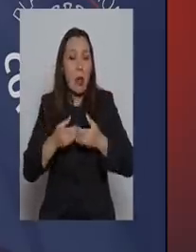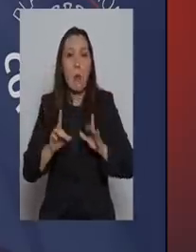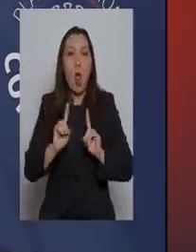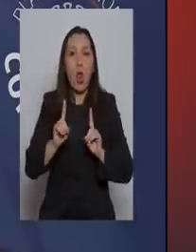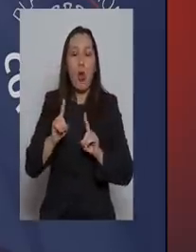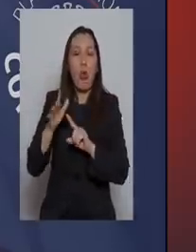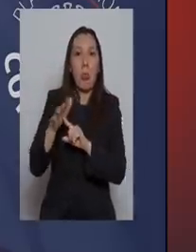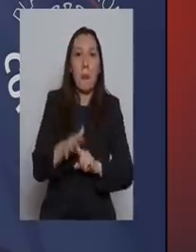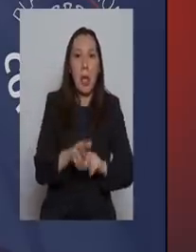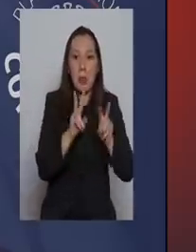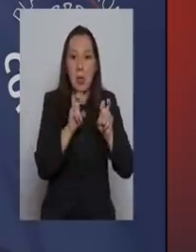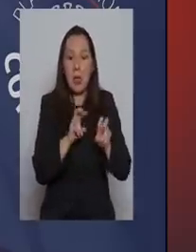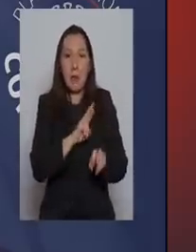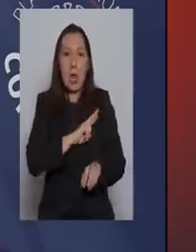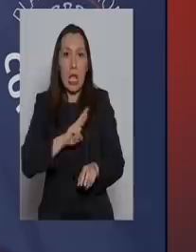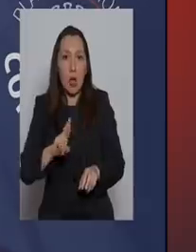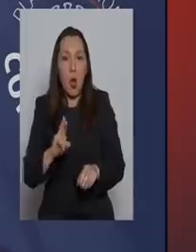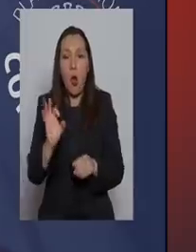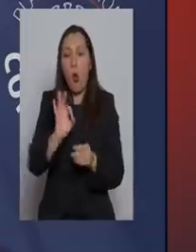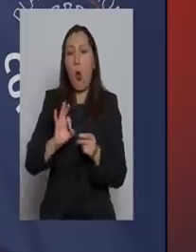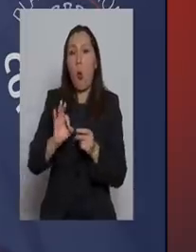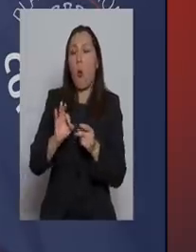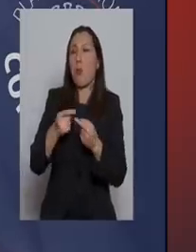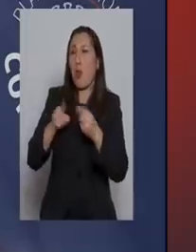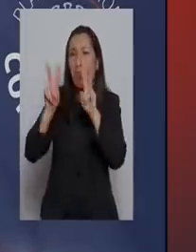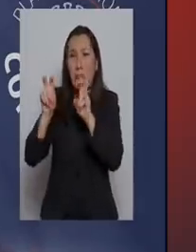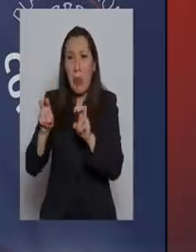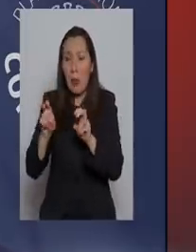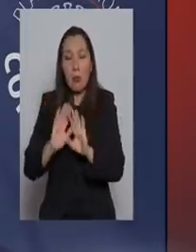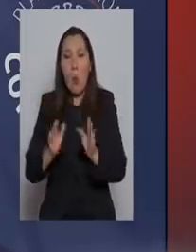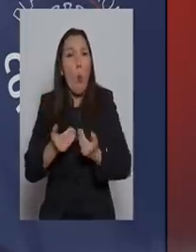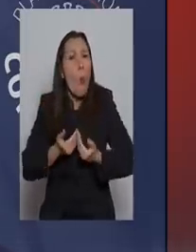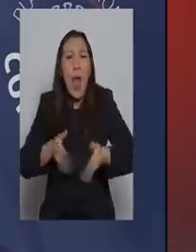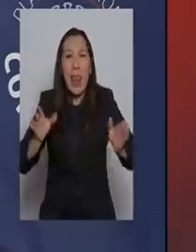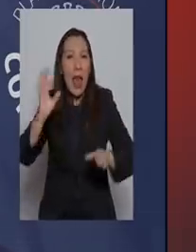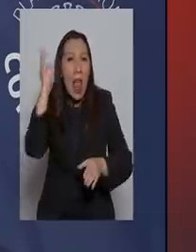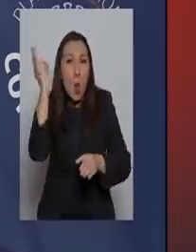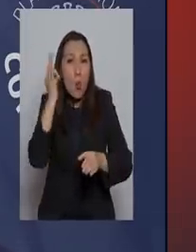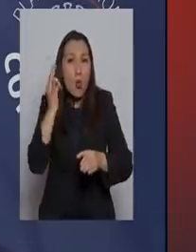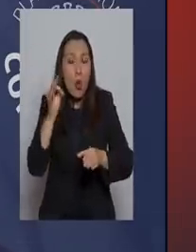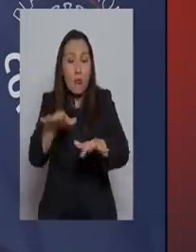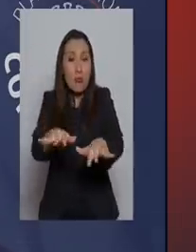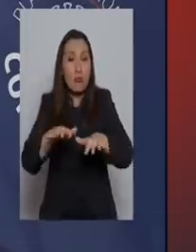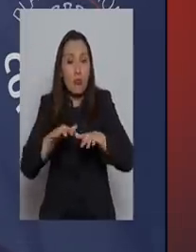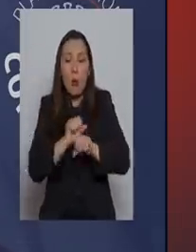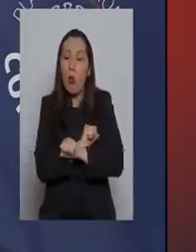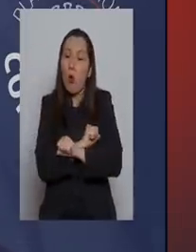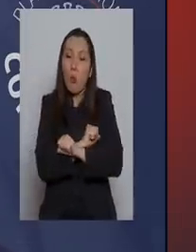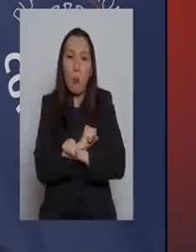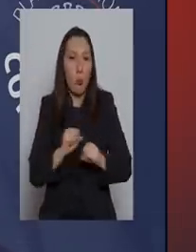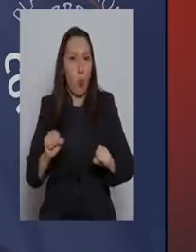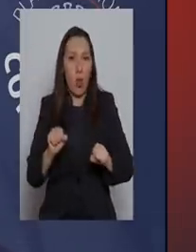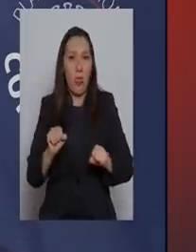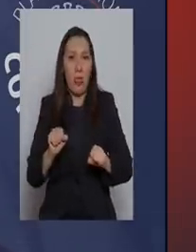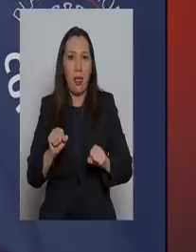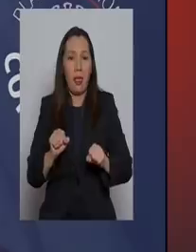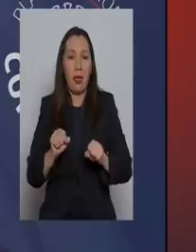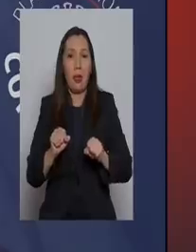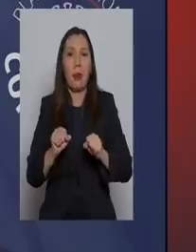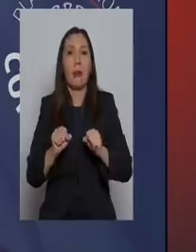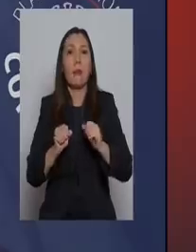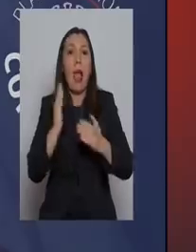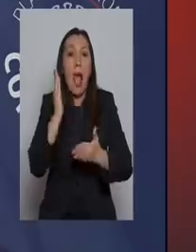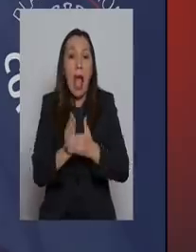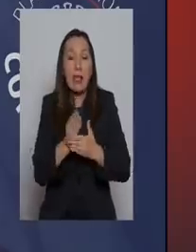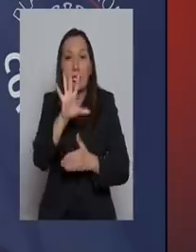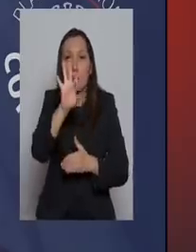vamos a discriminar si son de naturaleza religiosa o de otro tipo, no pueden ocurrir con más allá